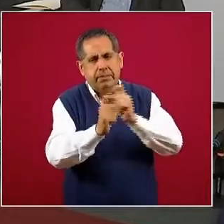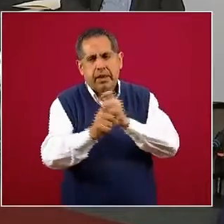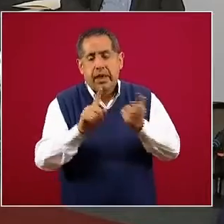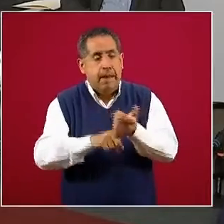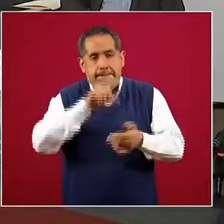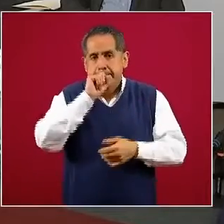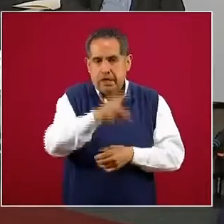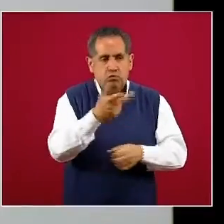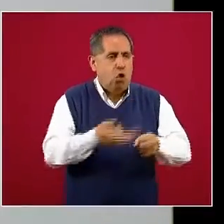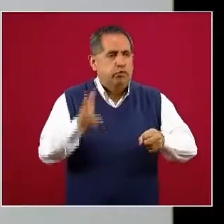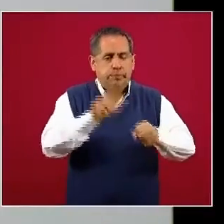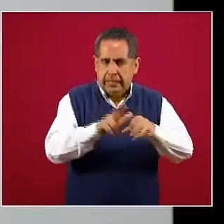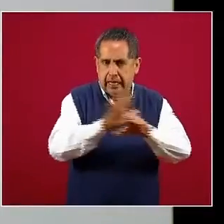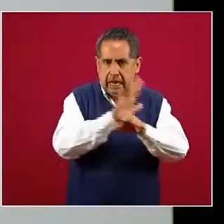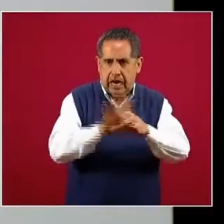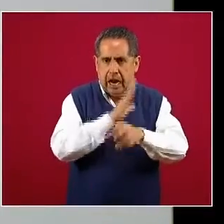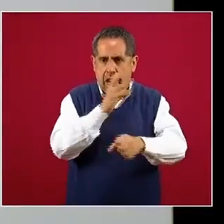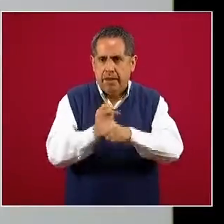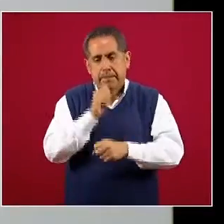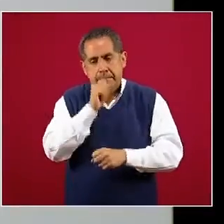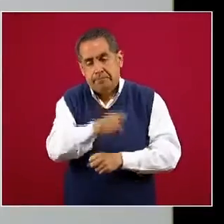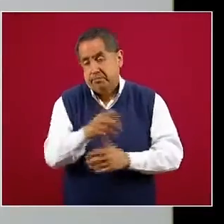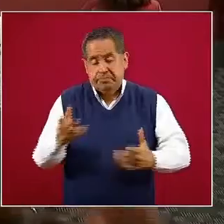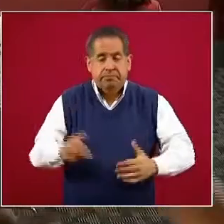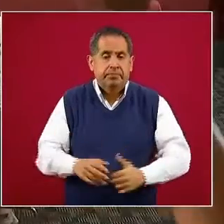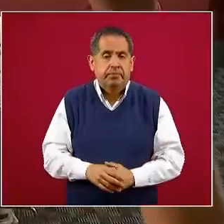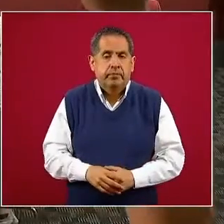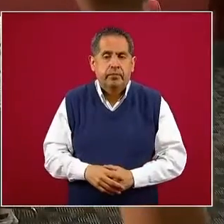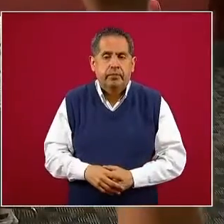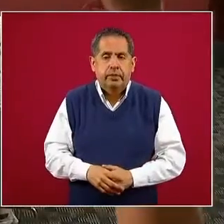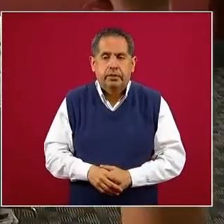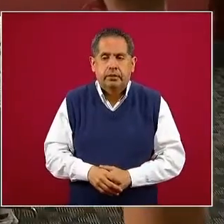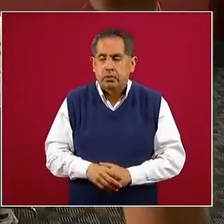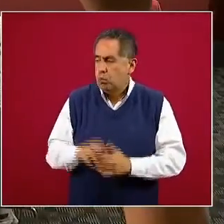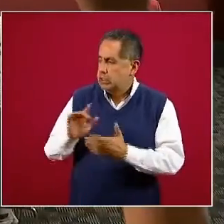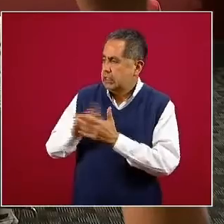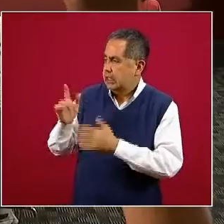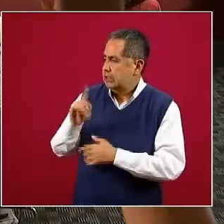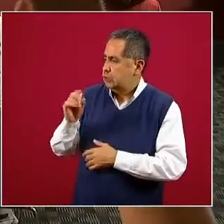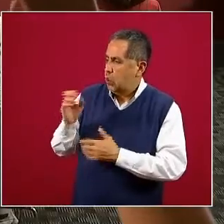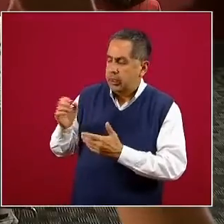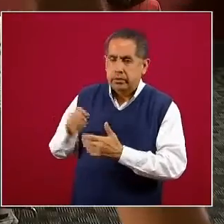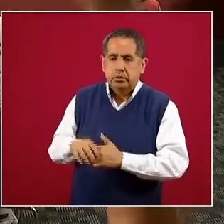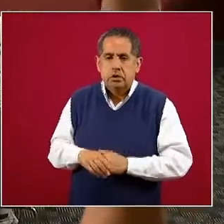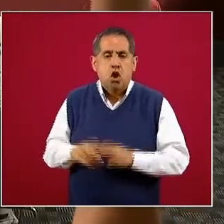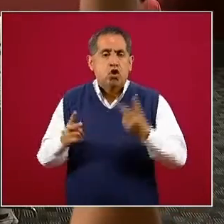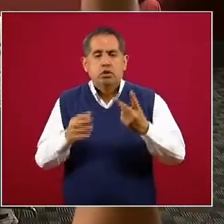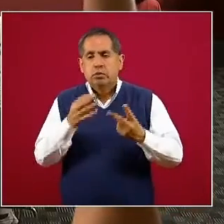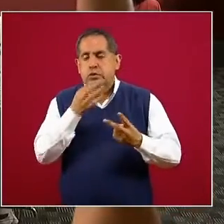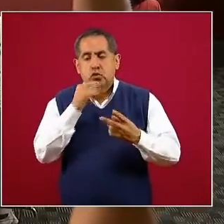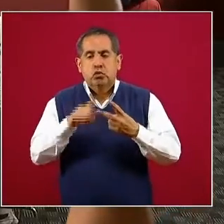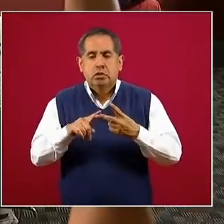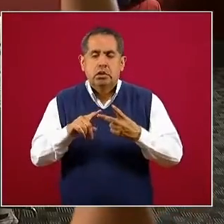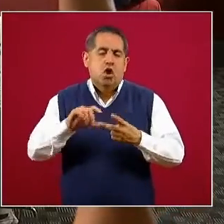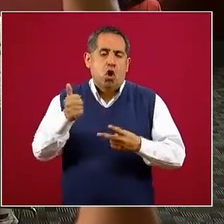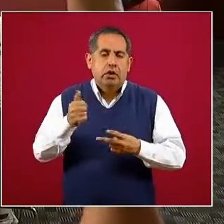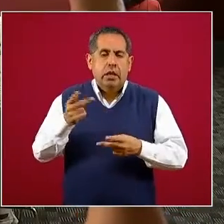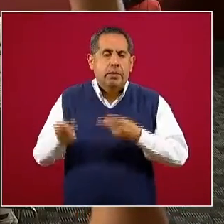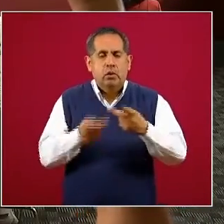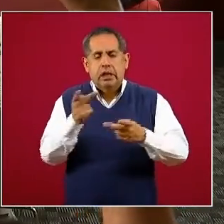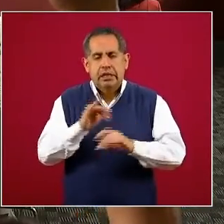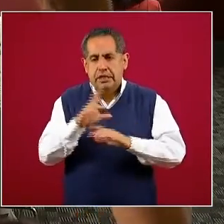que la Federación sea la autoridad única en este tema? Y finalmente, para el director del IMSS, Zoe Robledo, ¿se tiene